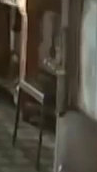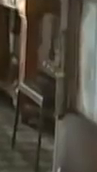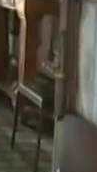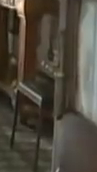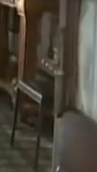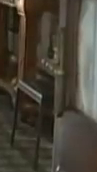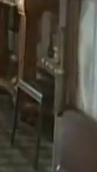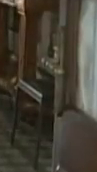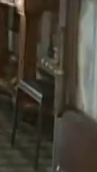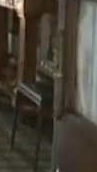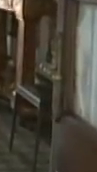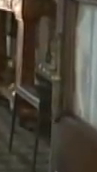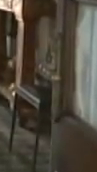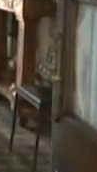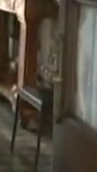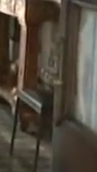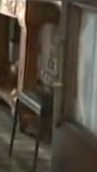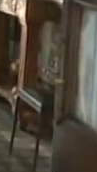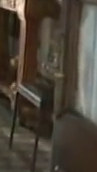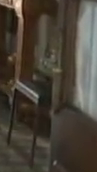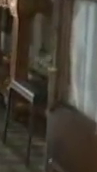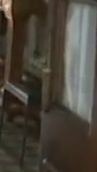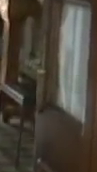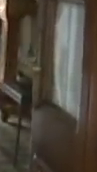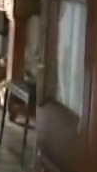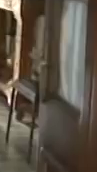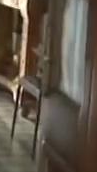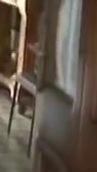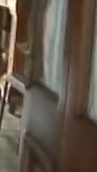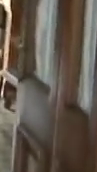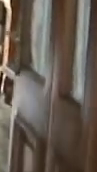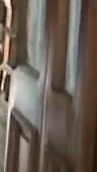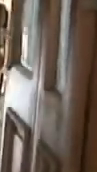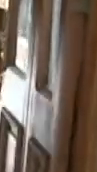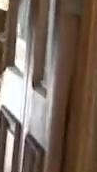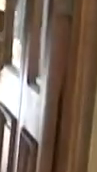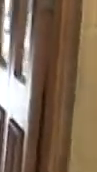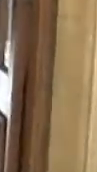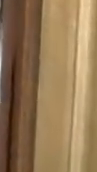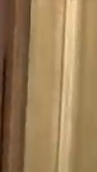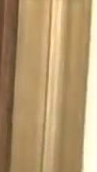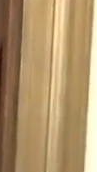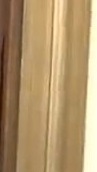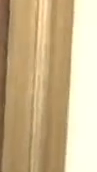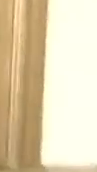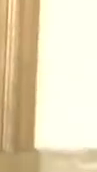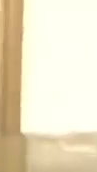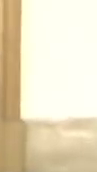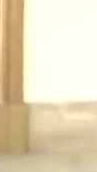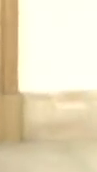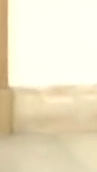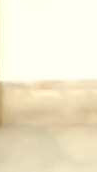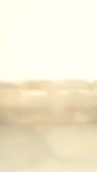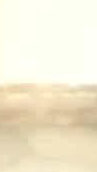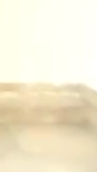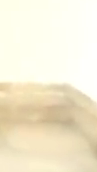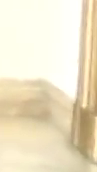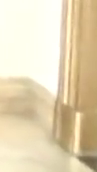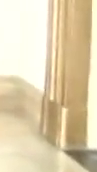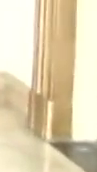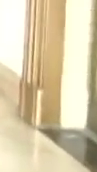esta hora a su investidura allí lo tiene el presidente de la república bolivariana de venezuela nicolás maduro moros